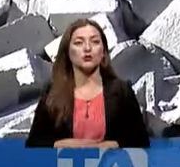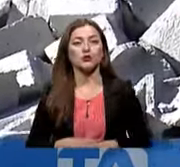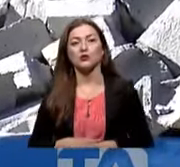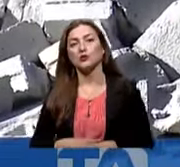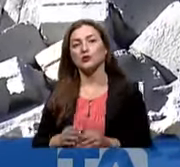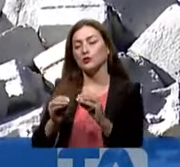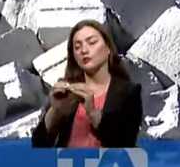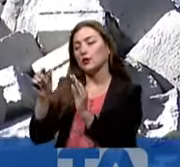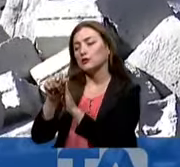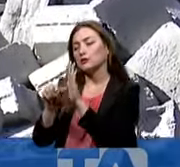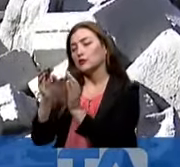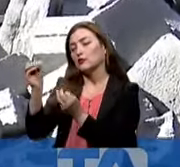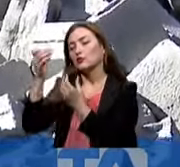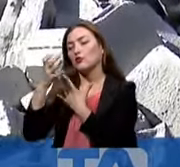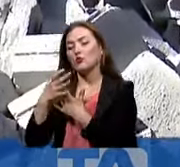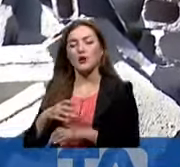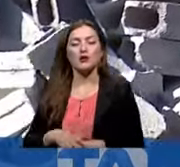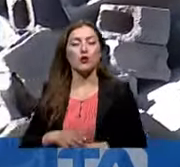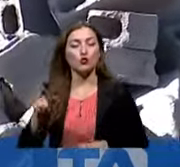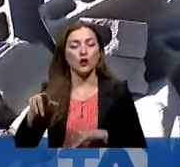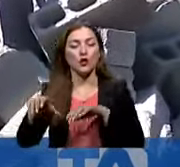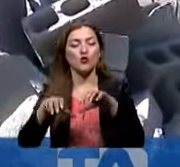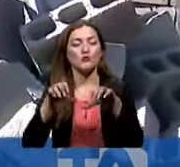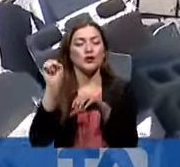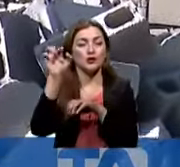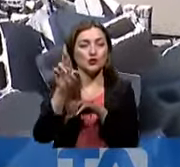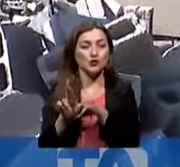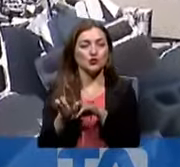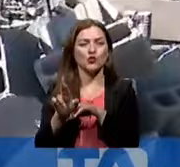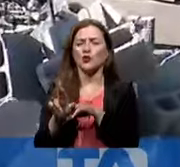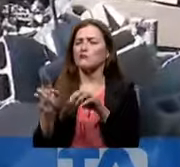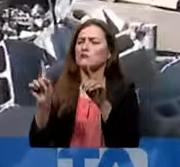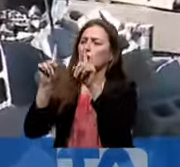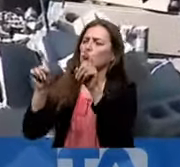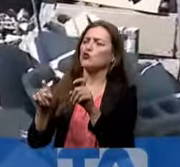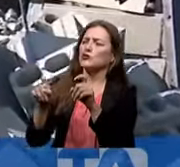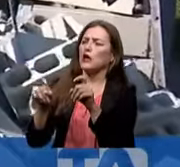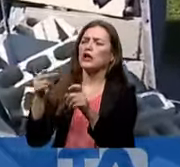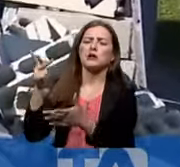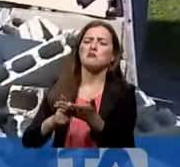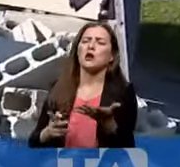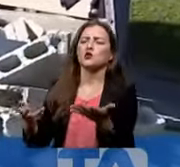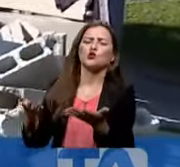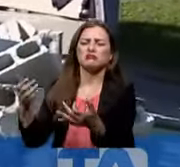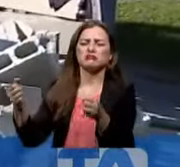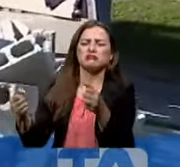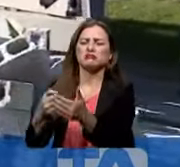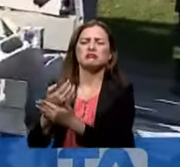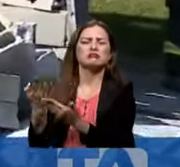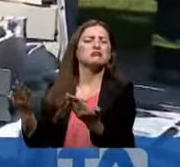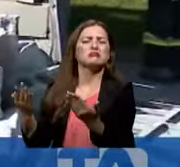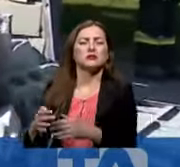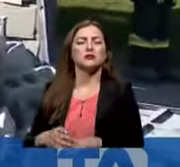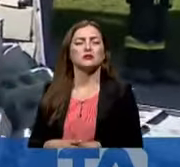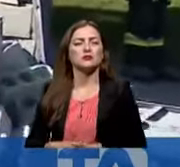en detalle, usted, Ruth Sibizaga, como coordinadora del Sur, cuéntenos por favor qué fue lo que sucedió, qué es lo que se presume,